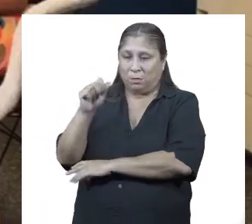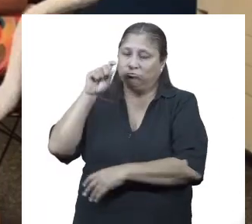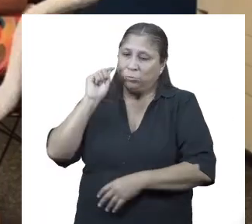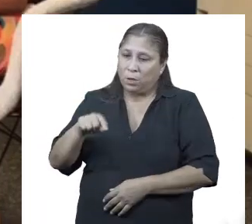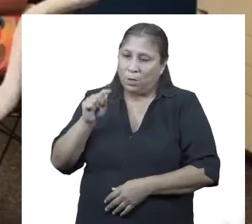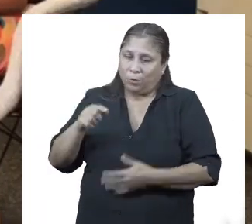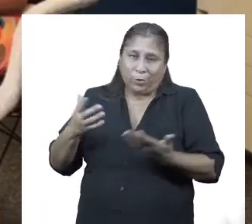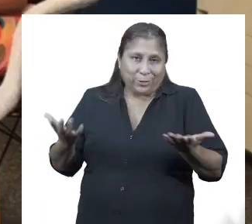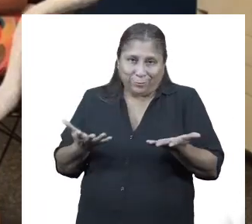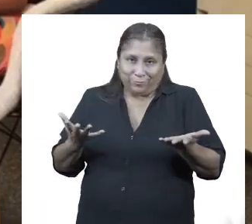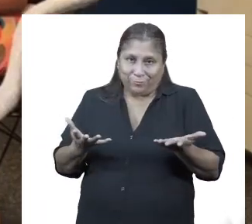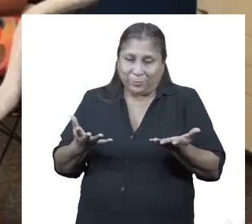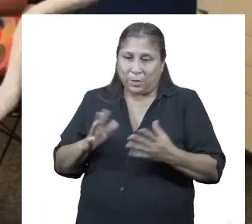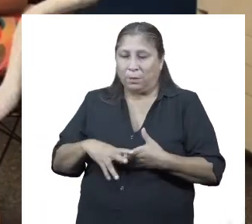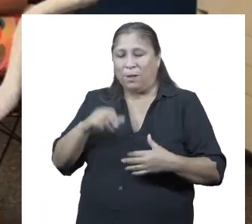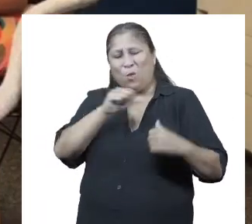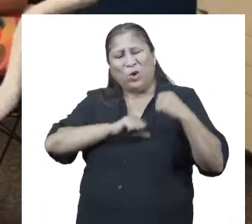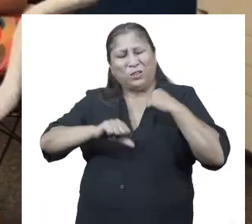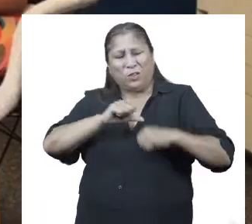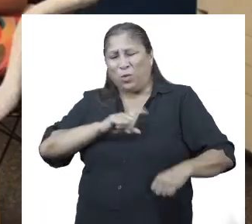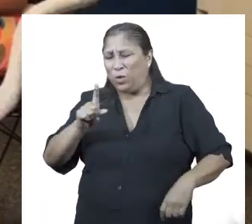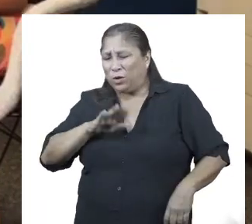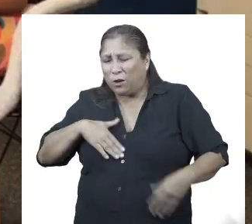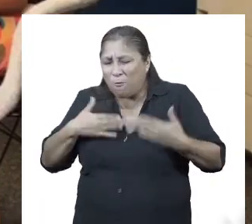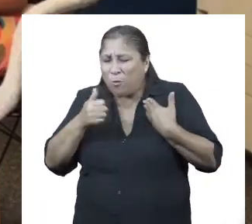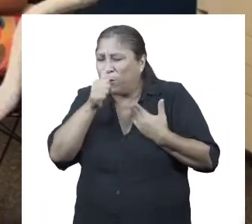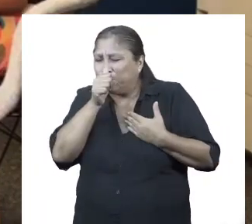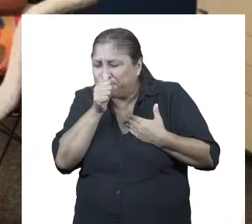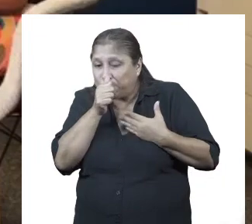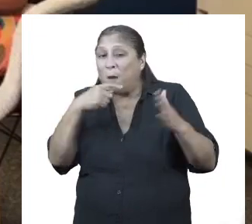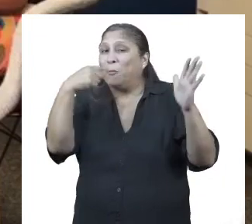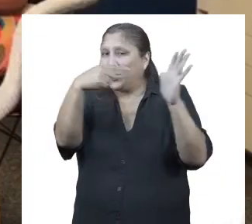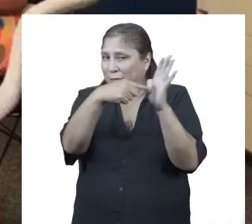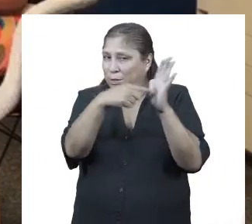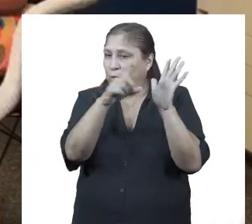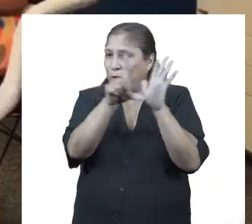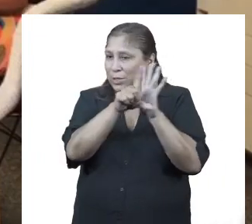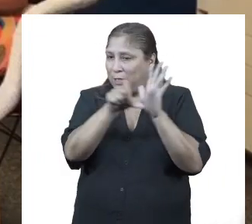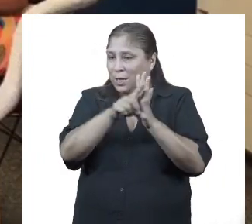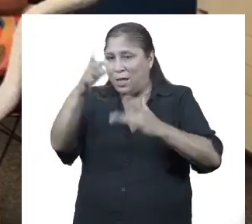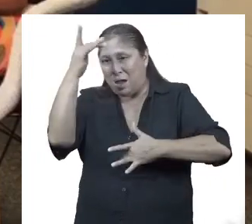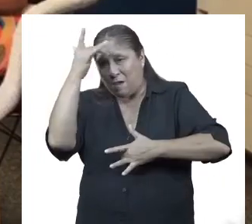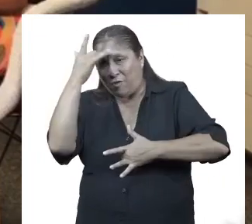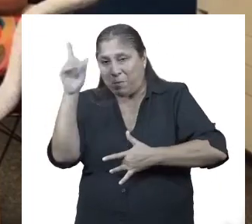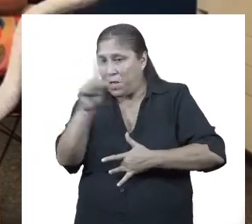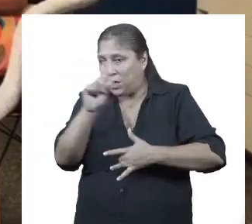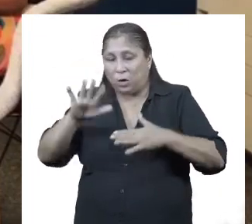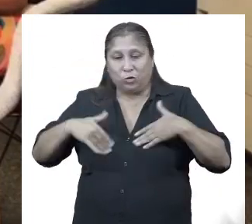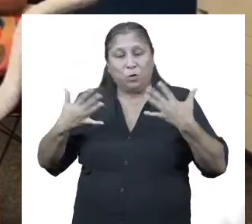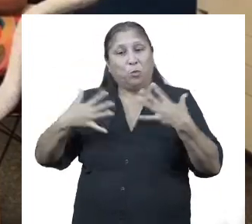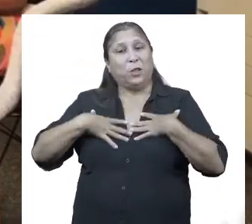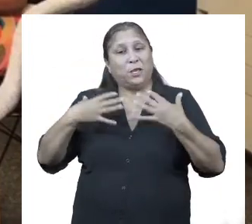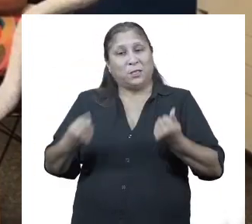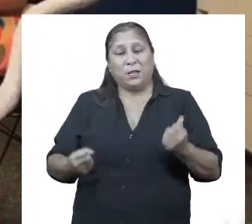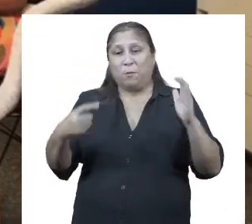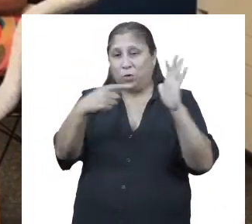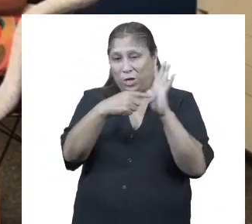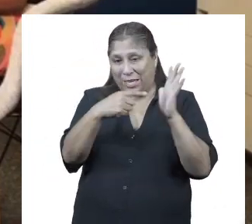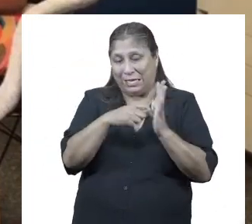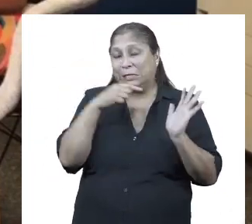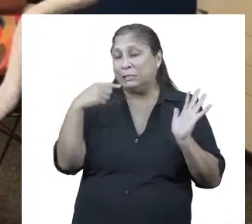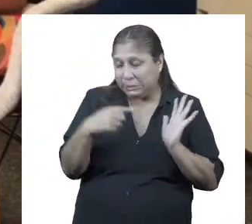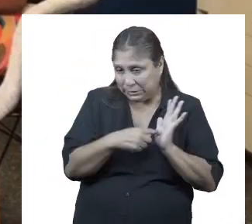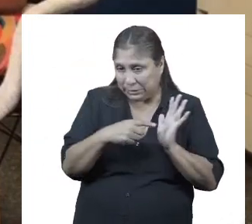hablamos, digamos, hablamos de dolores intolerables porque así lo dice el tipo penal. Hablamos de enfermedad incurable porque el tipo penal, es decir, el delito de